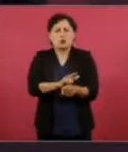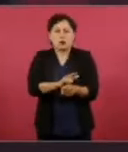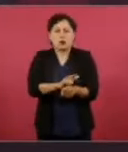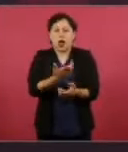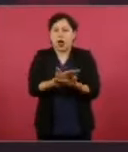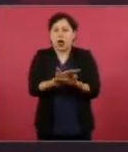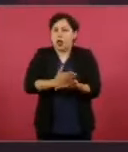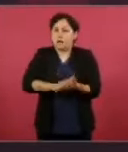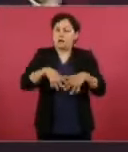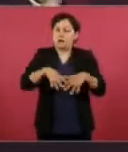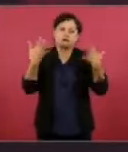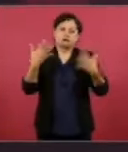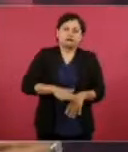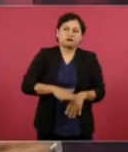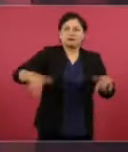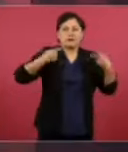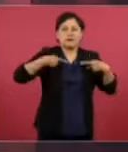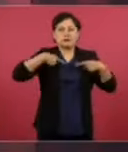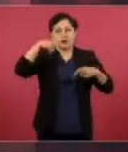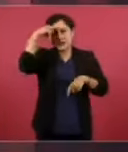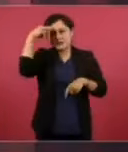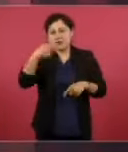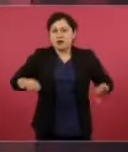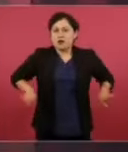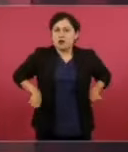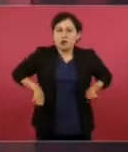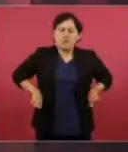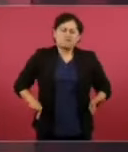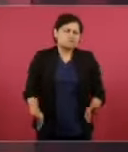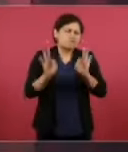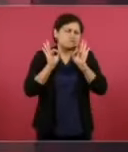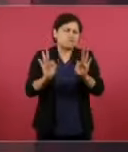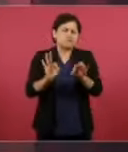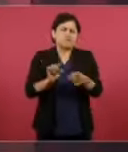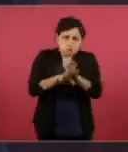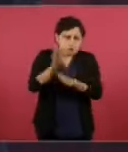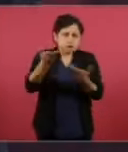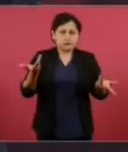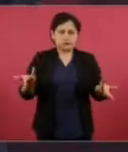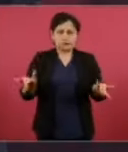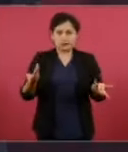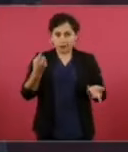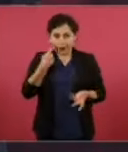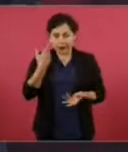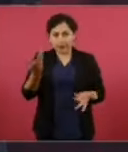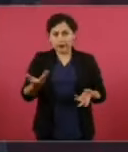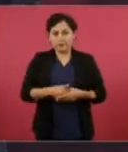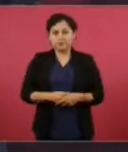pueblo excepcional, bueno, trabajador, fraterno.